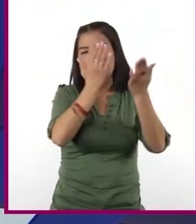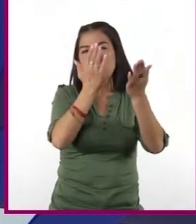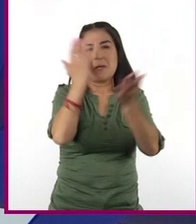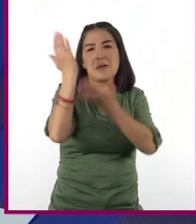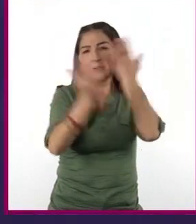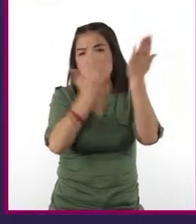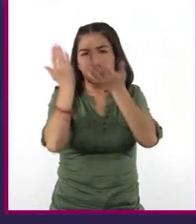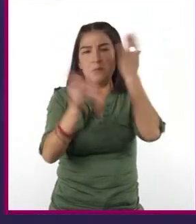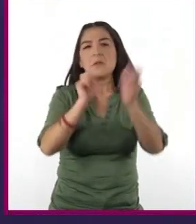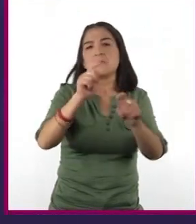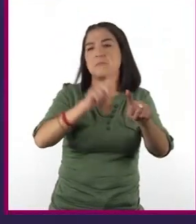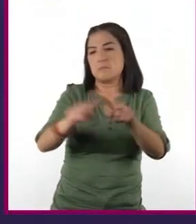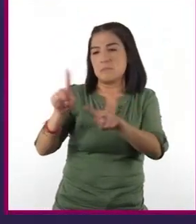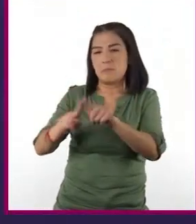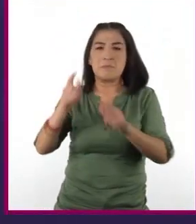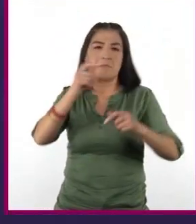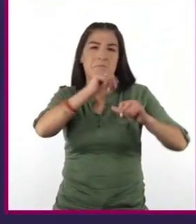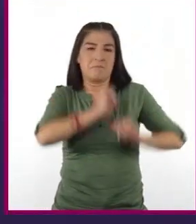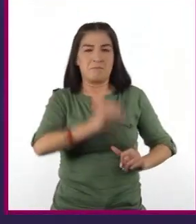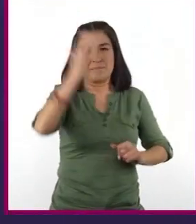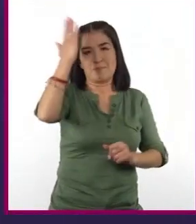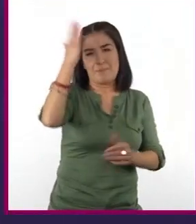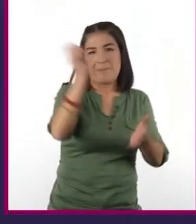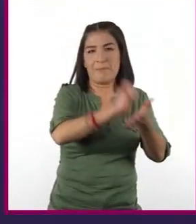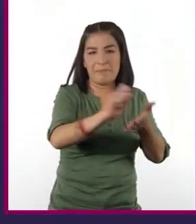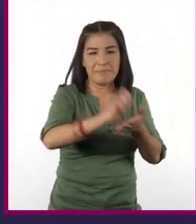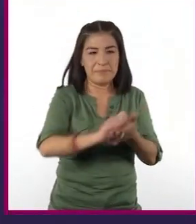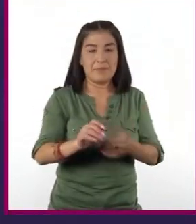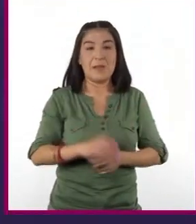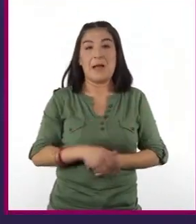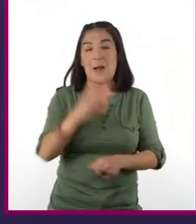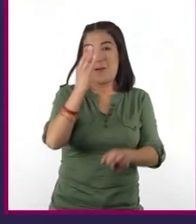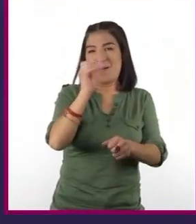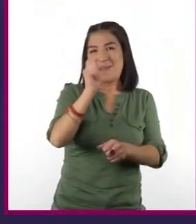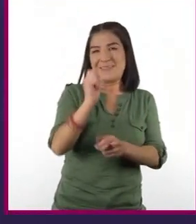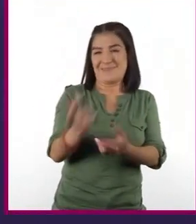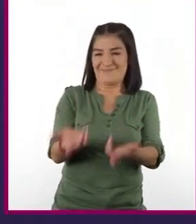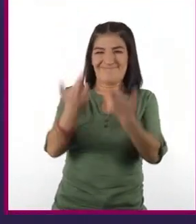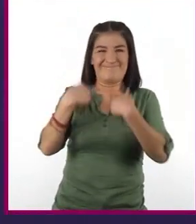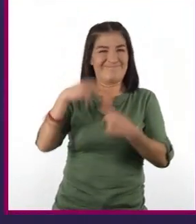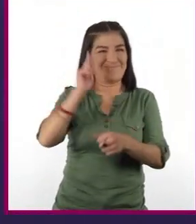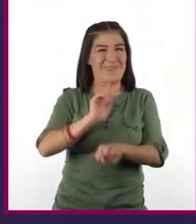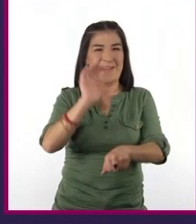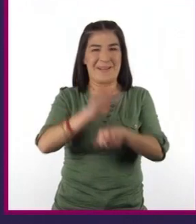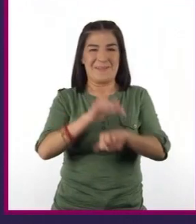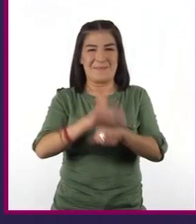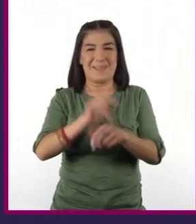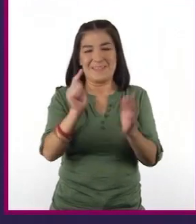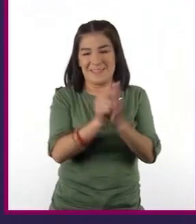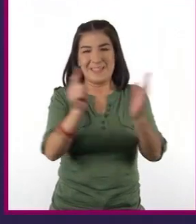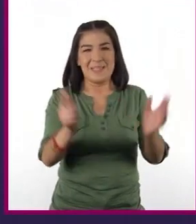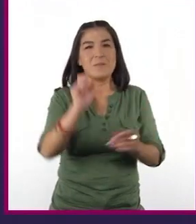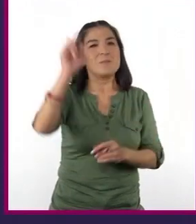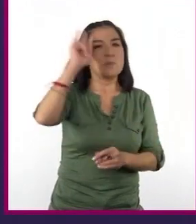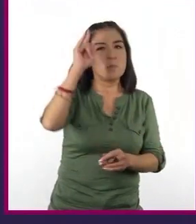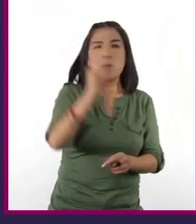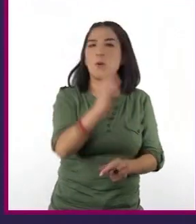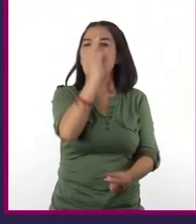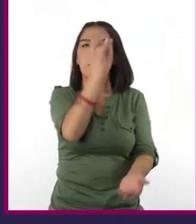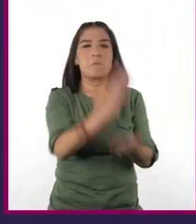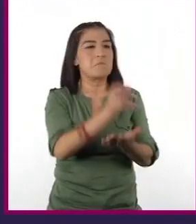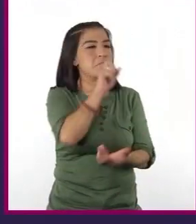autores. En el caso de la antología que me regalaron, un solo ejemplar contenía varios cuentos de un mismo